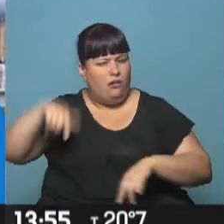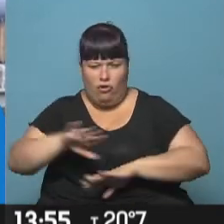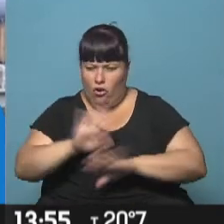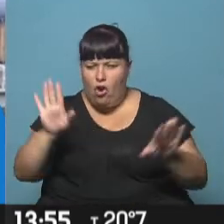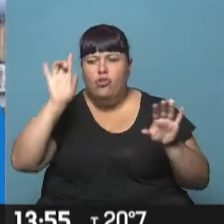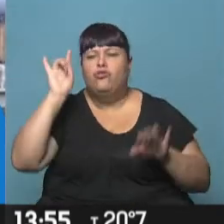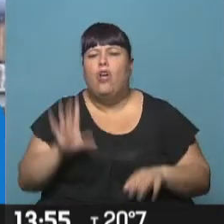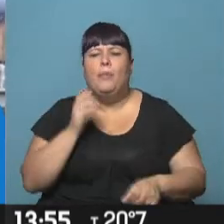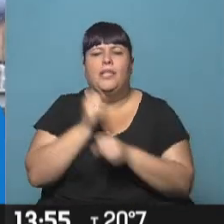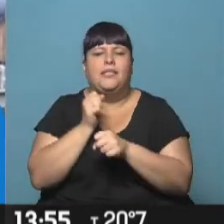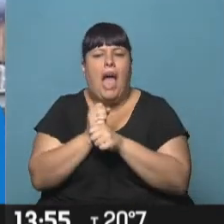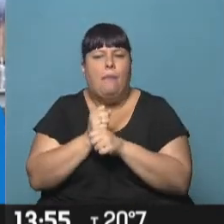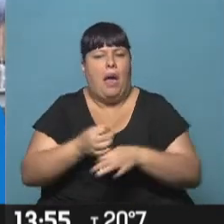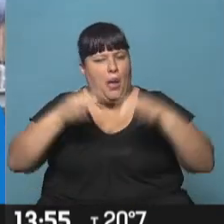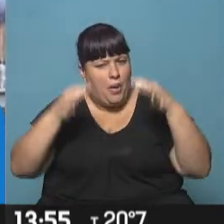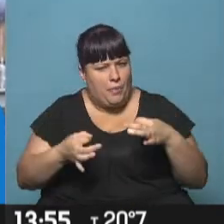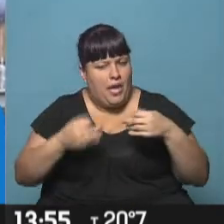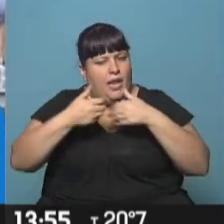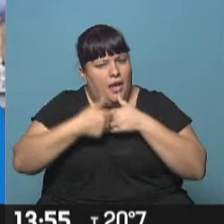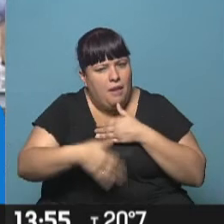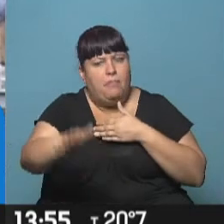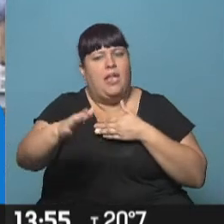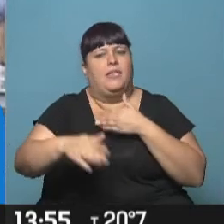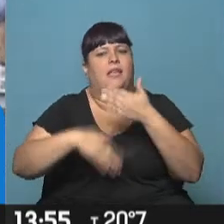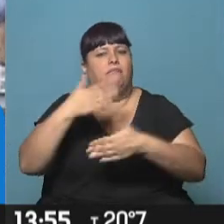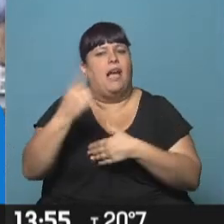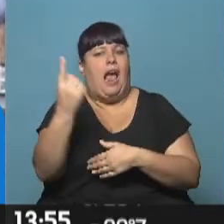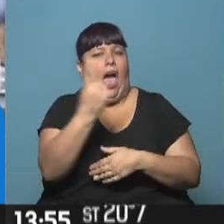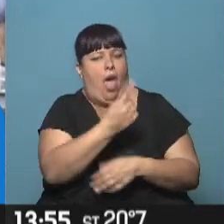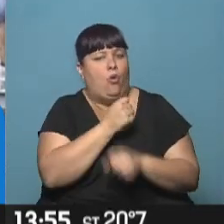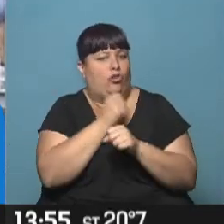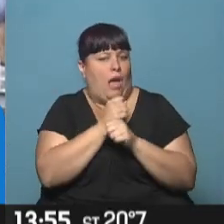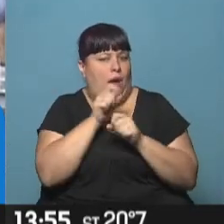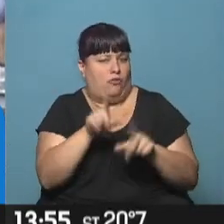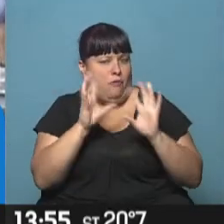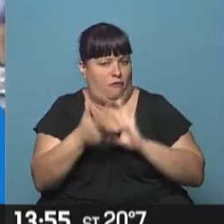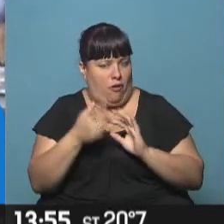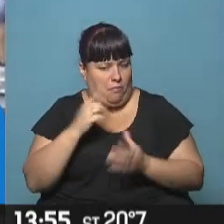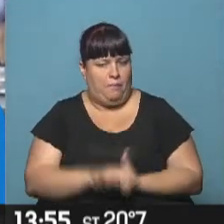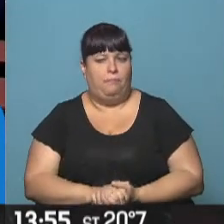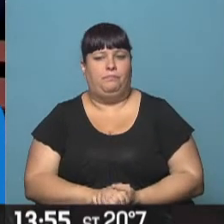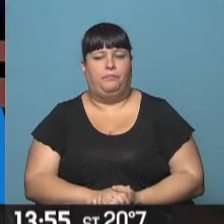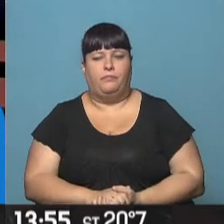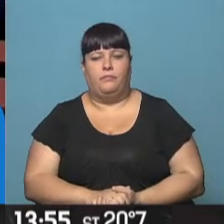sino simplemente trabajando con buena fe y partiendo de la base de que cada uno está trabajando con esa misma lógica.